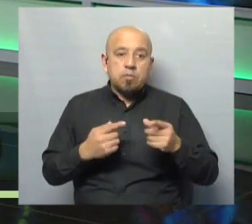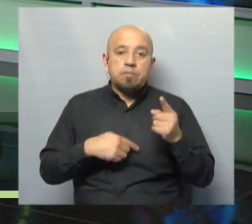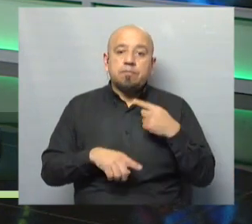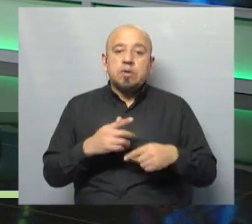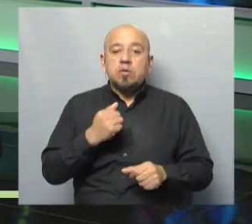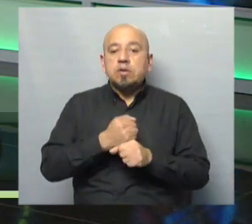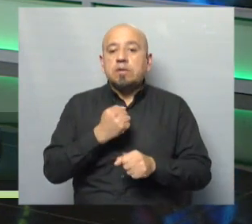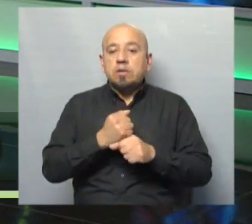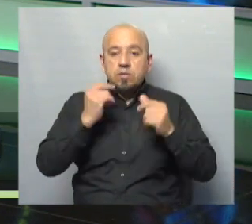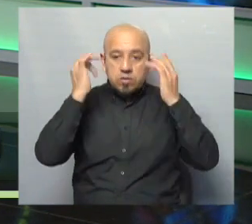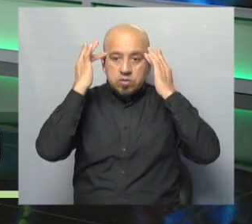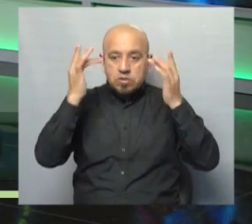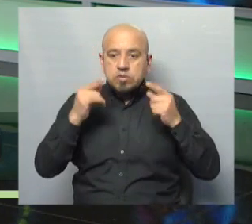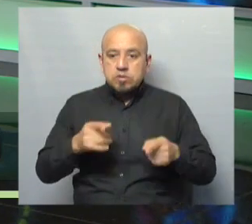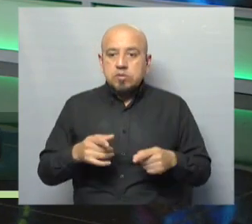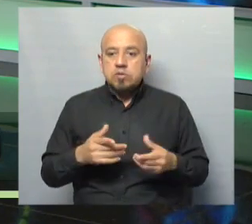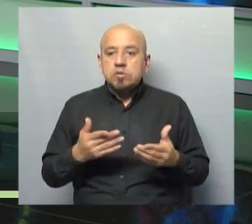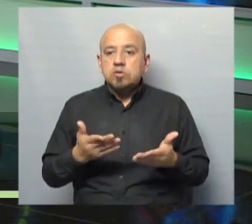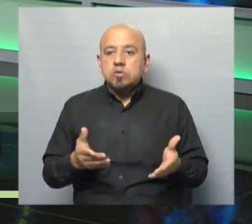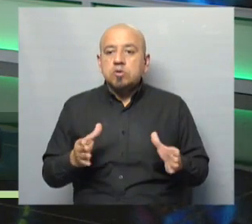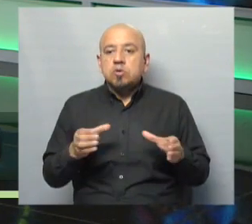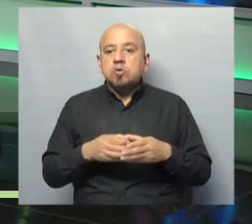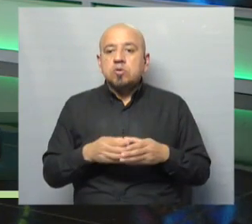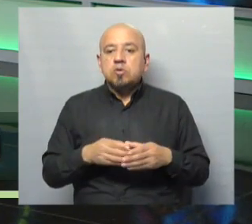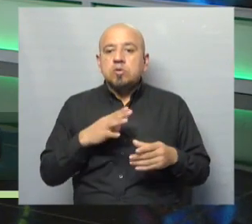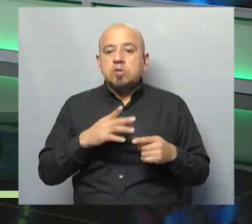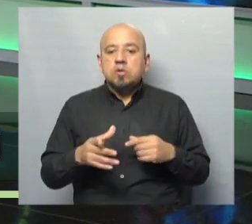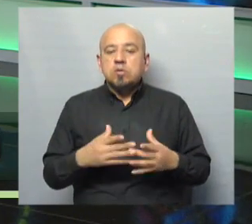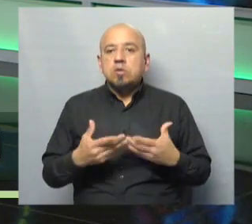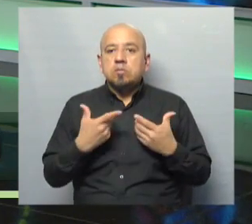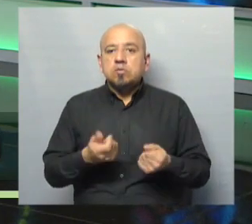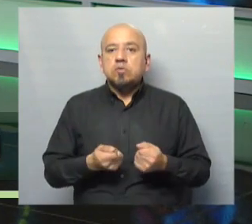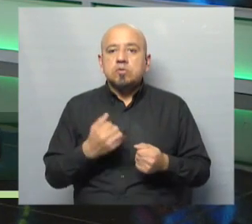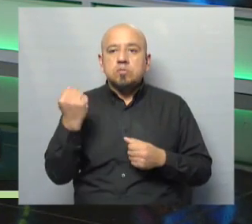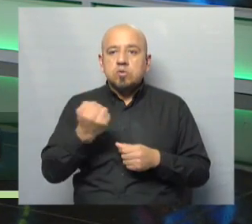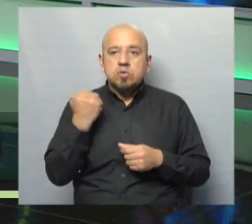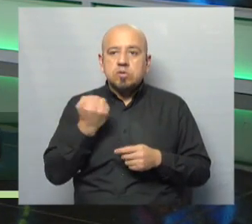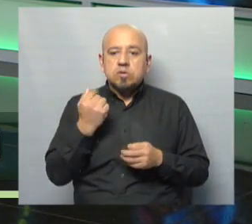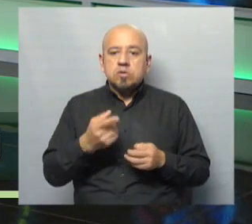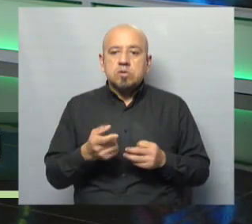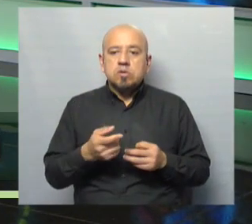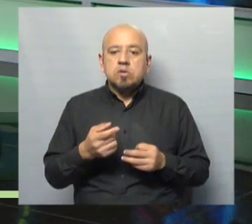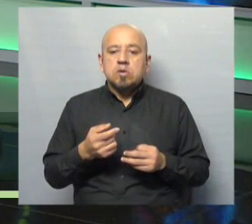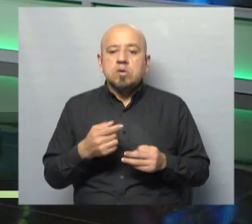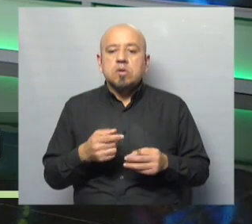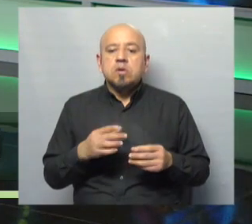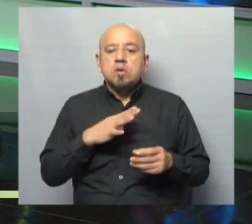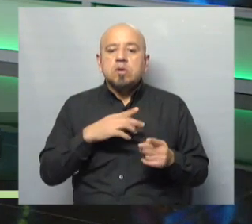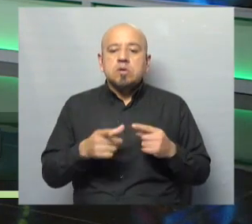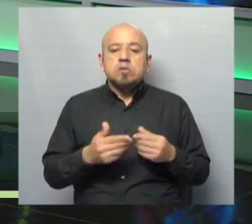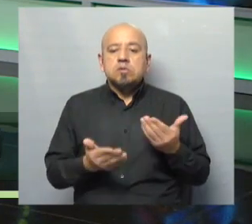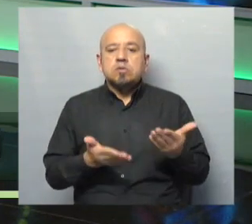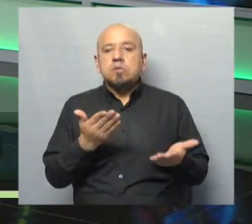empleo y la educación son sectores donde tiene un apoyo importante en el propio electorado los partidos la coalición y tiene una